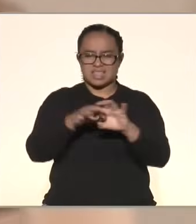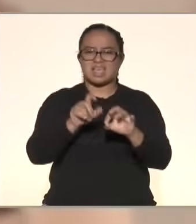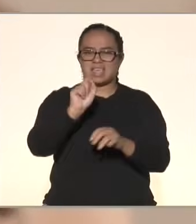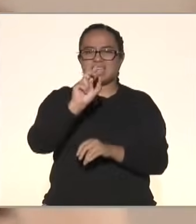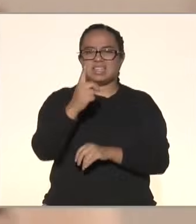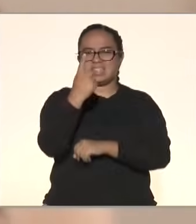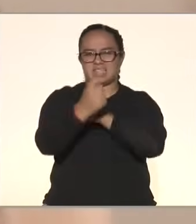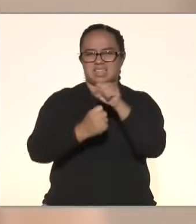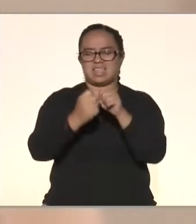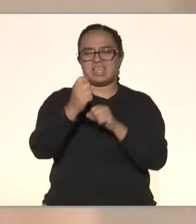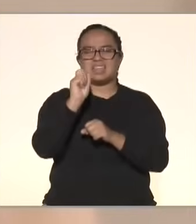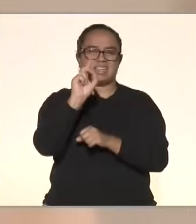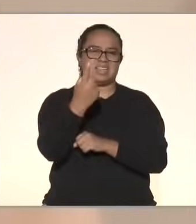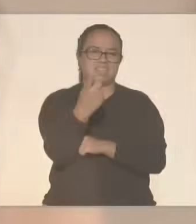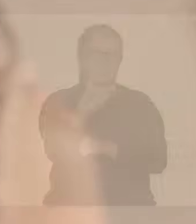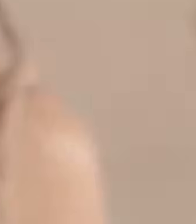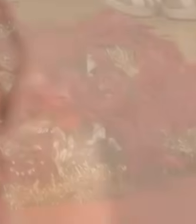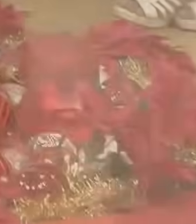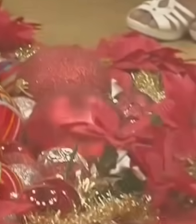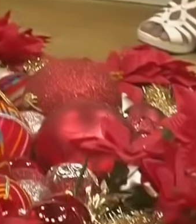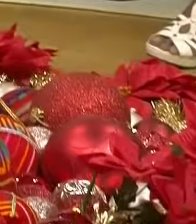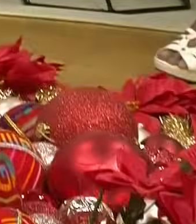año.